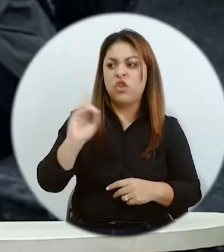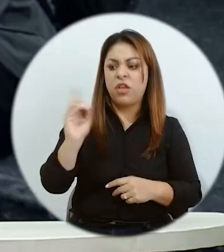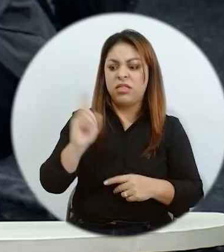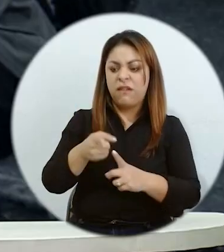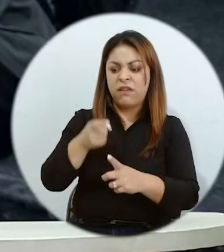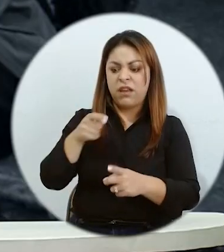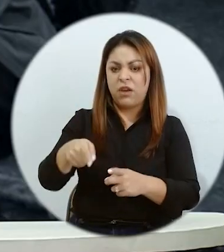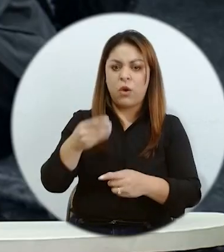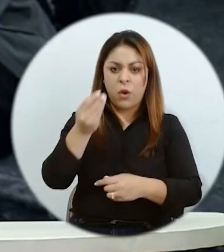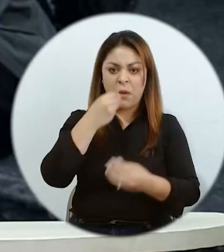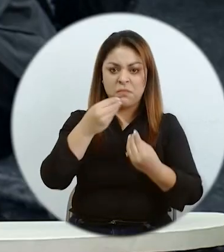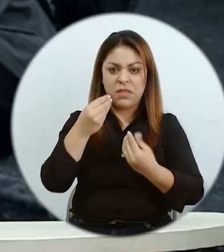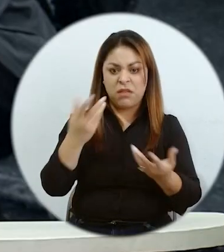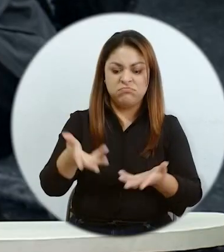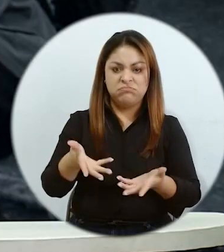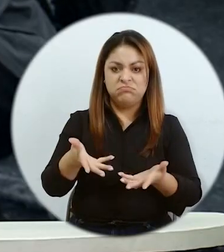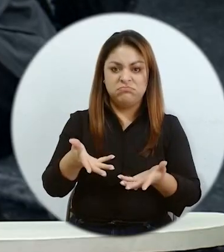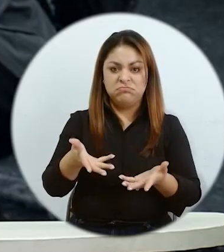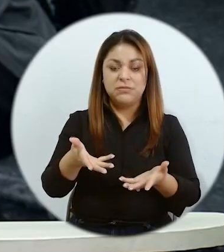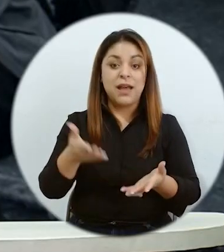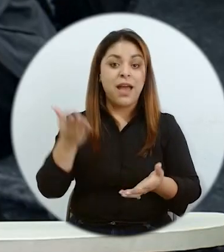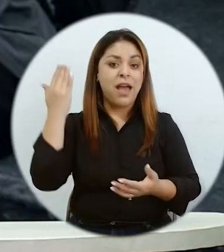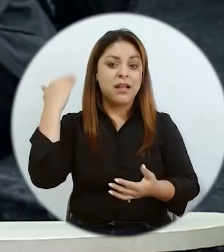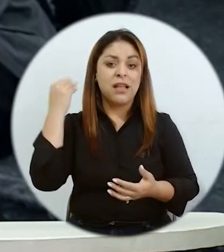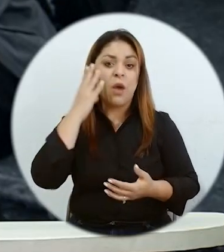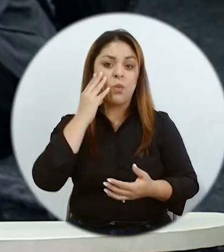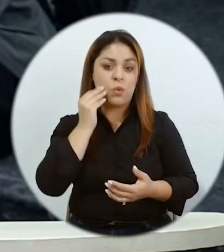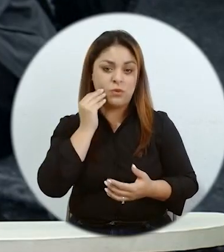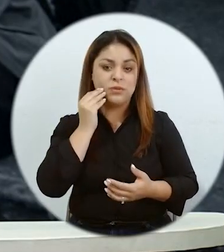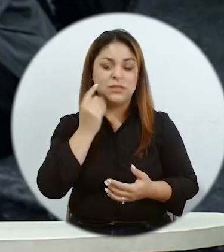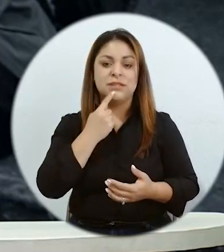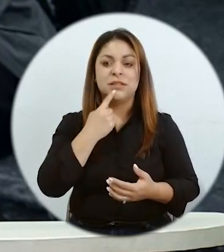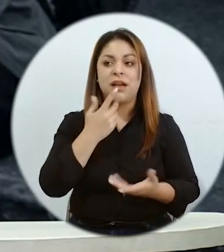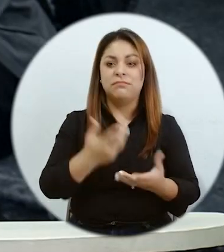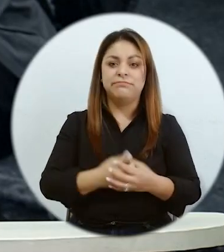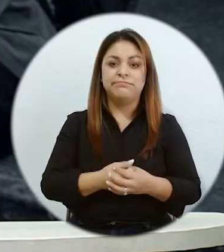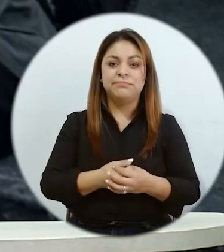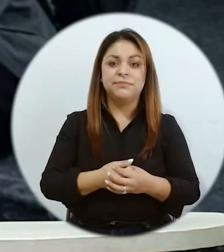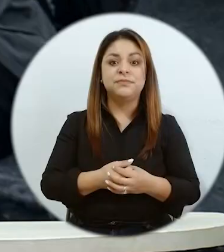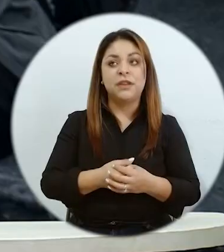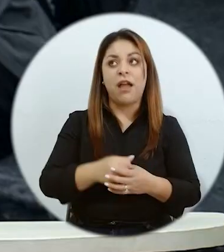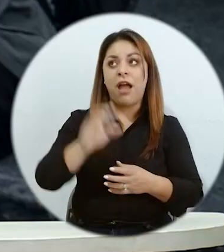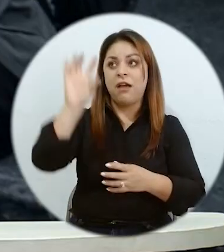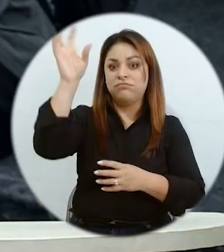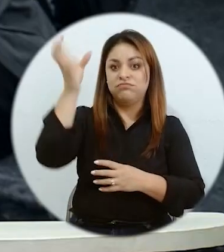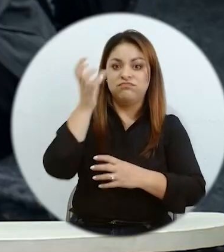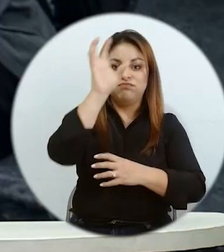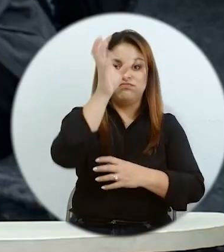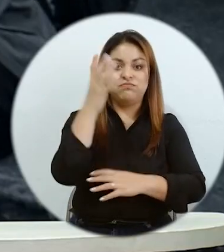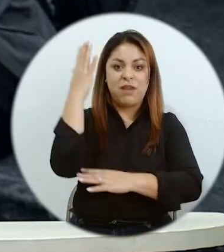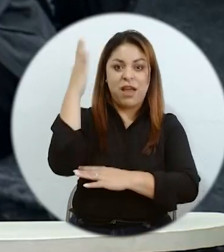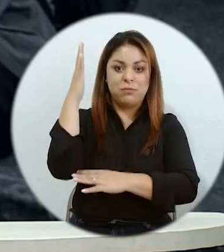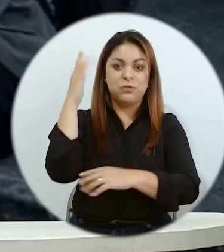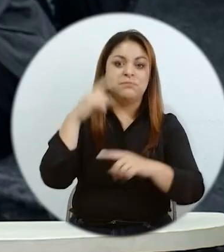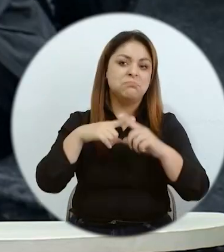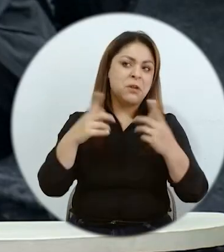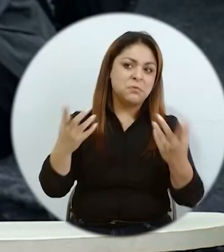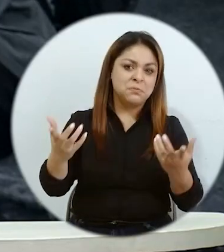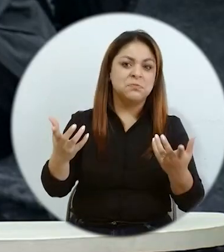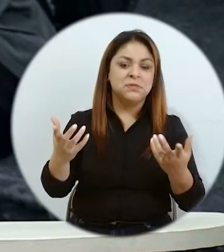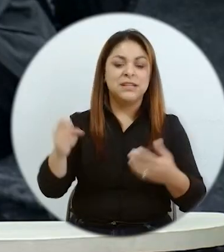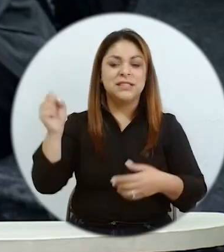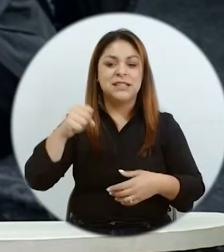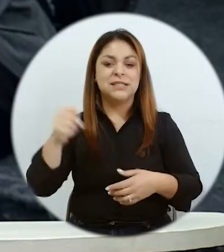¿verdad? Que come. Y bueno, antes los abuelitos decían que no bajaban de los árboles, pero digamos que por ahí anda el asunto.